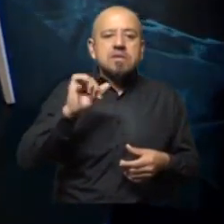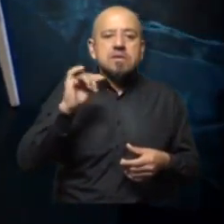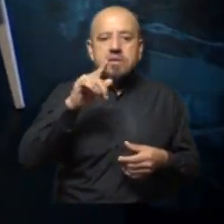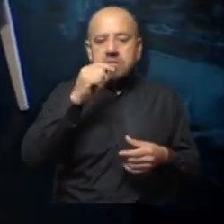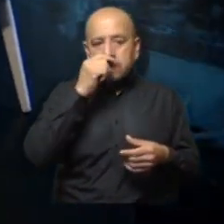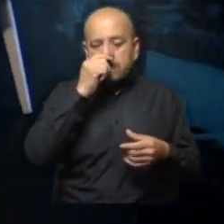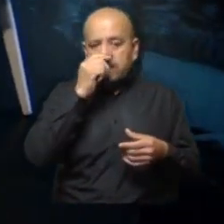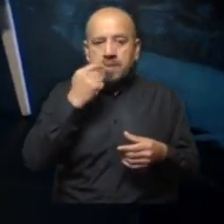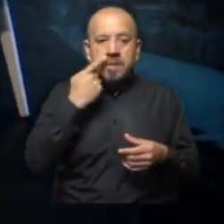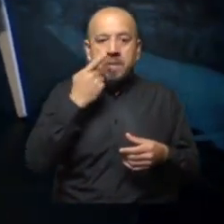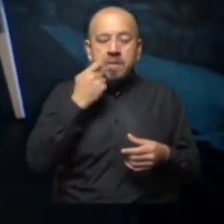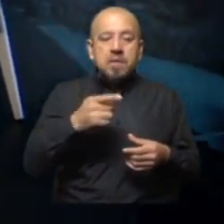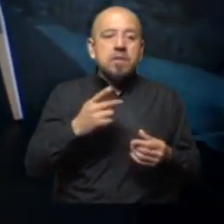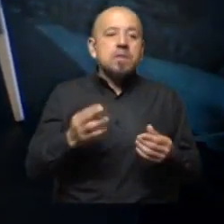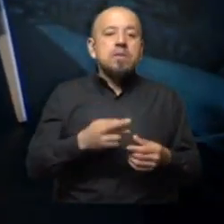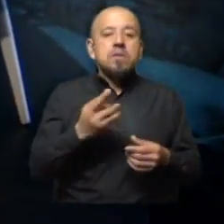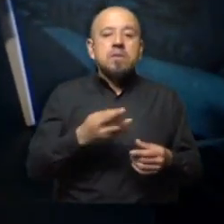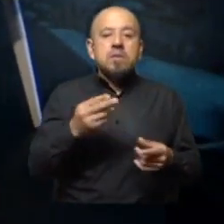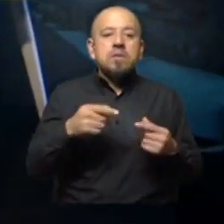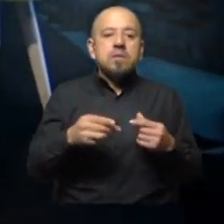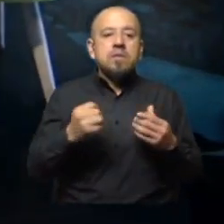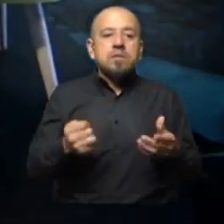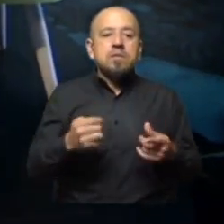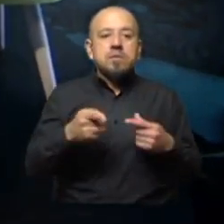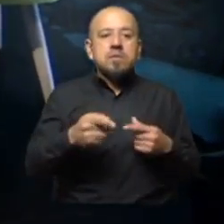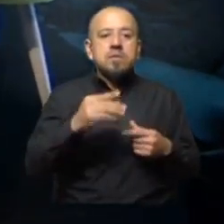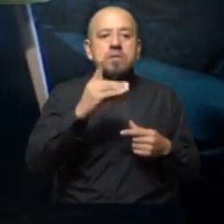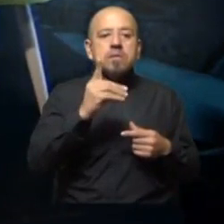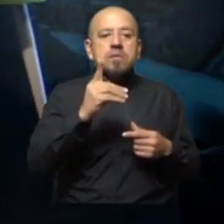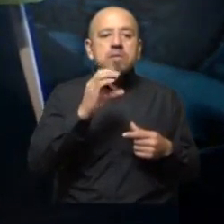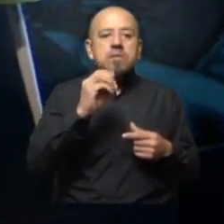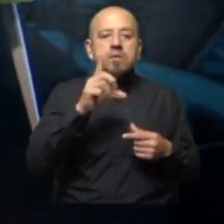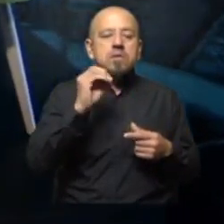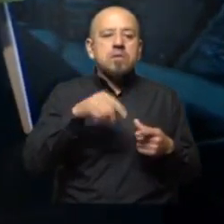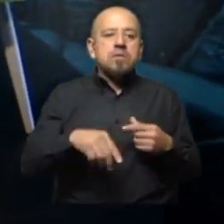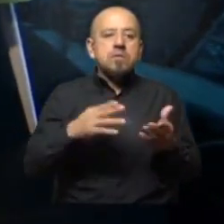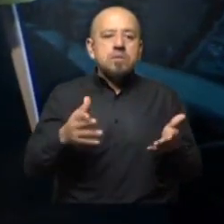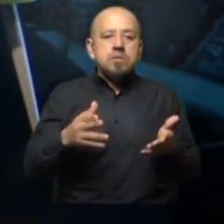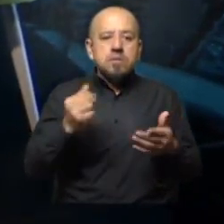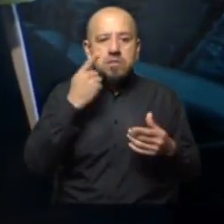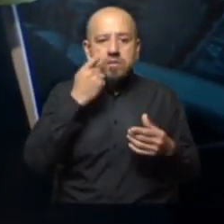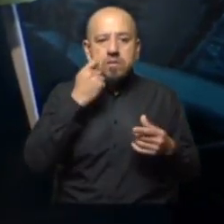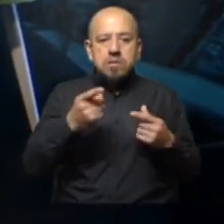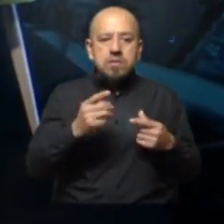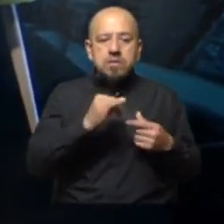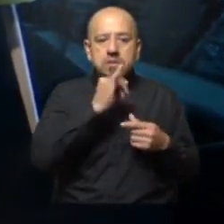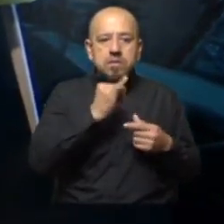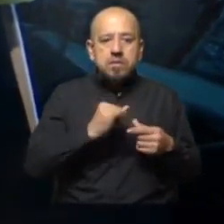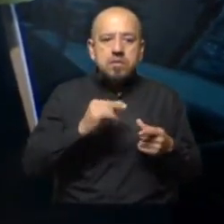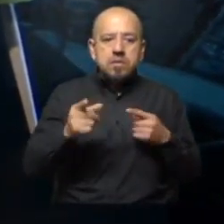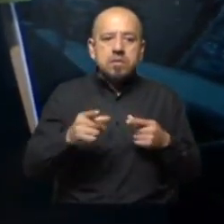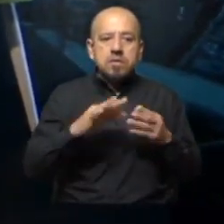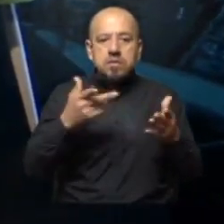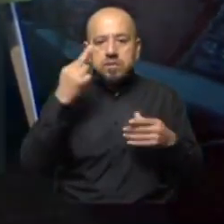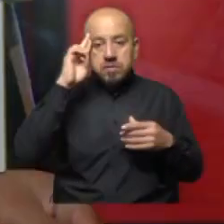es raro porque yo pone ciento a 12 o con dónde está mi padre mi pareja es a mi padre es mi sensei tengo otro tipo de